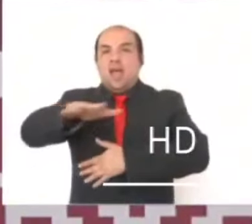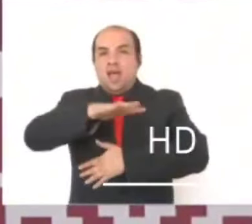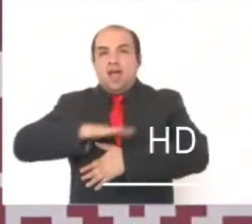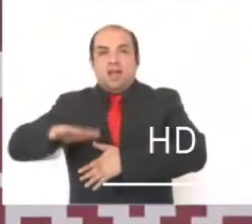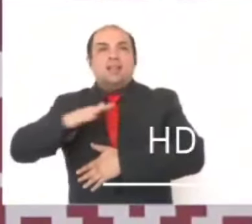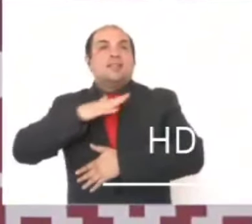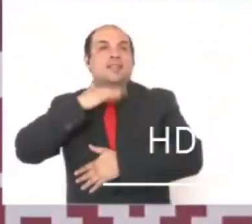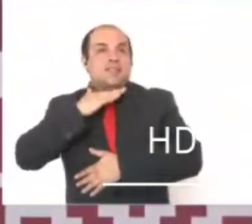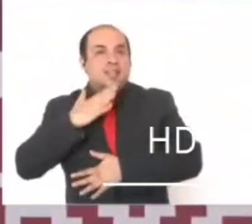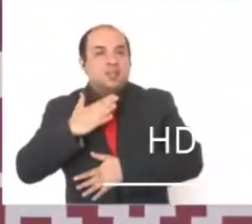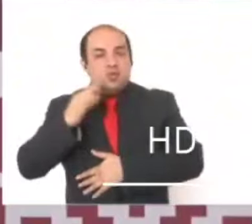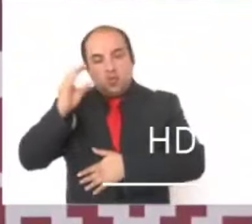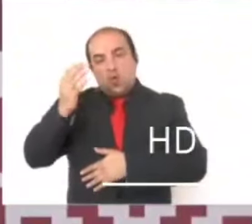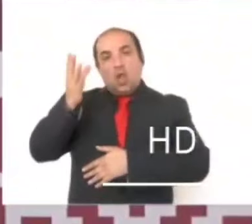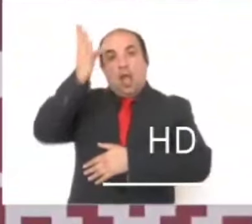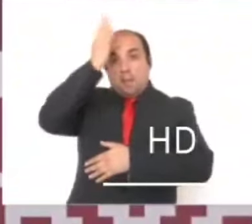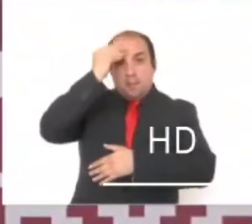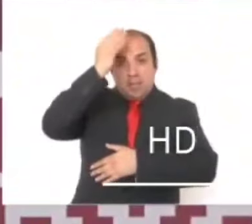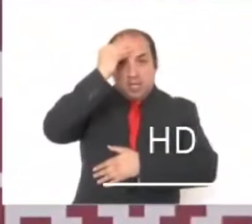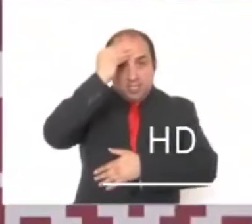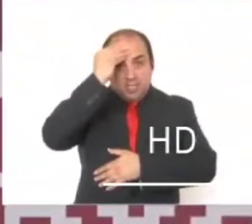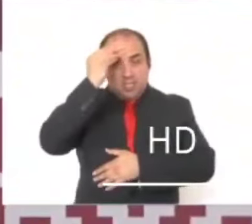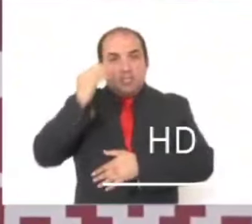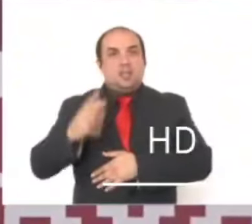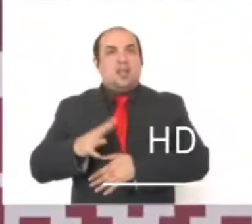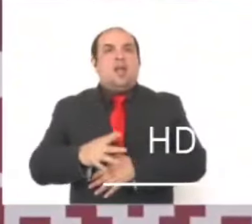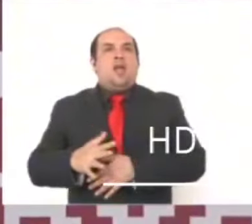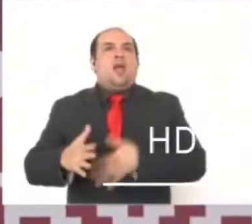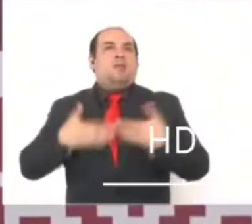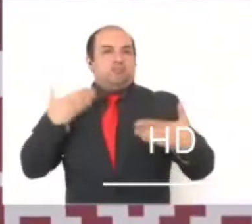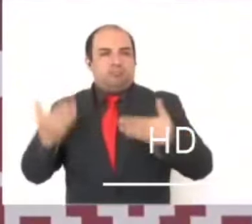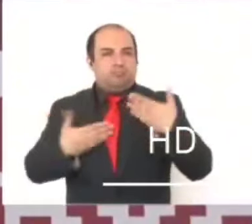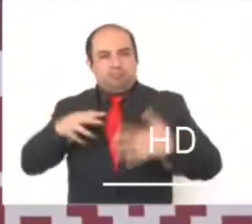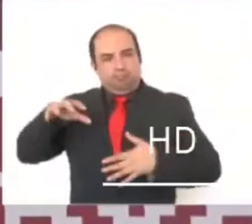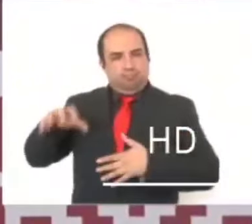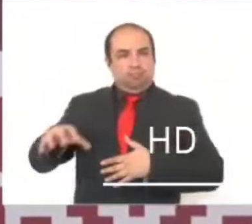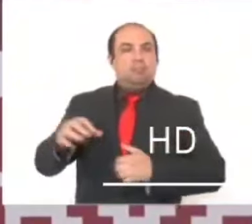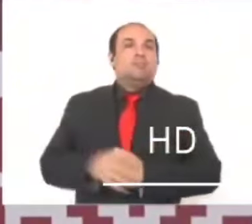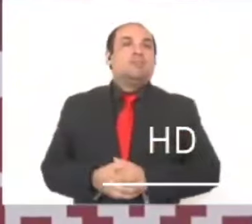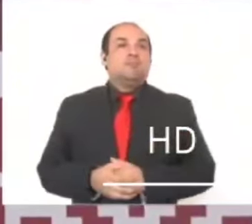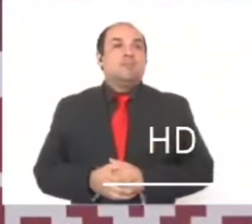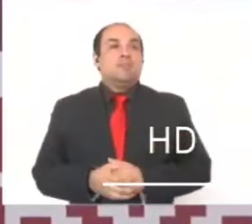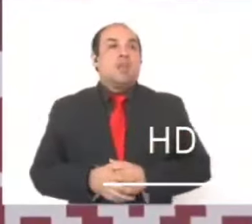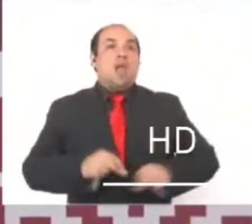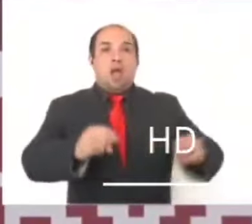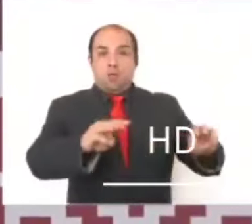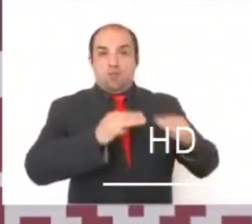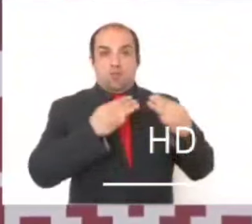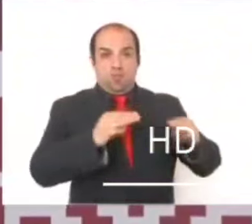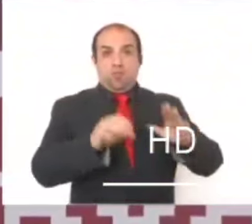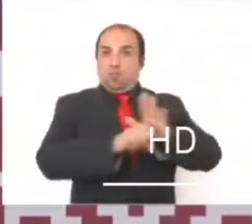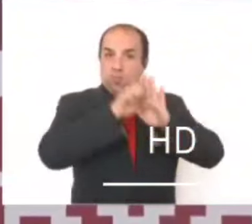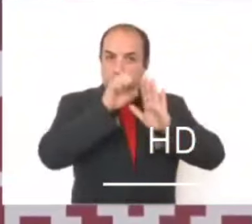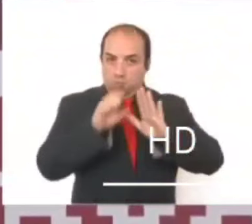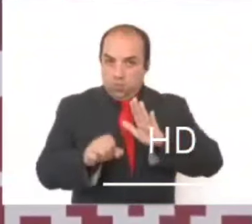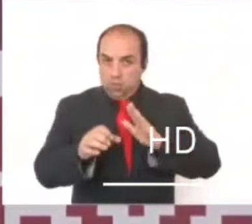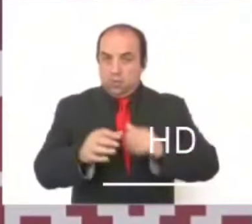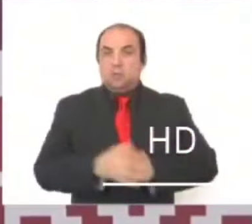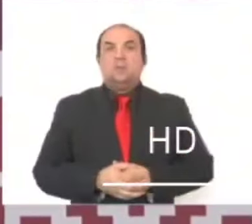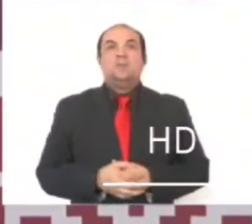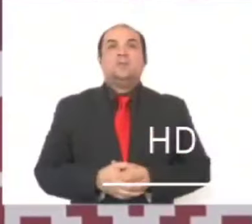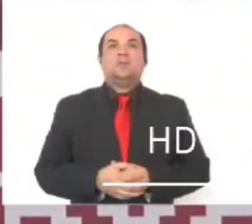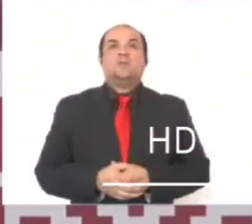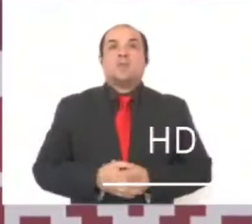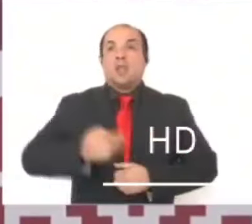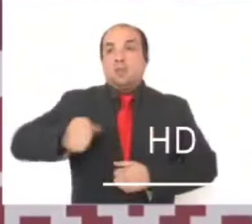recreación, de conocimiento y de placer. La música, por ejemplo, que